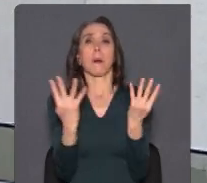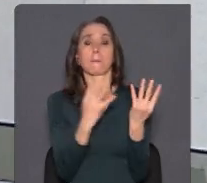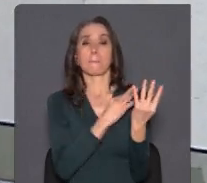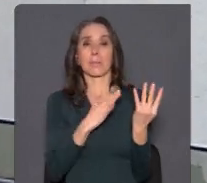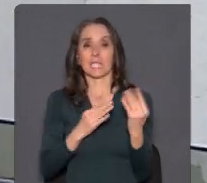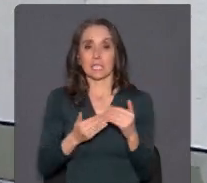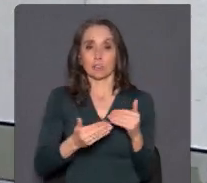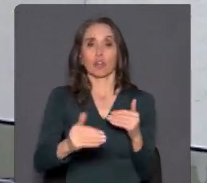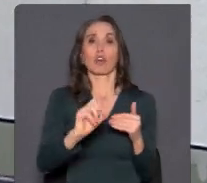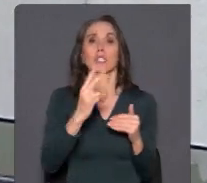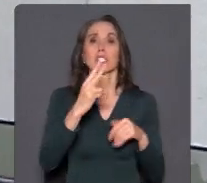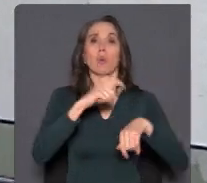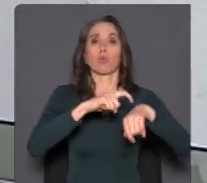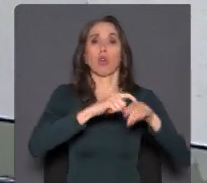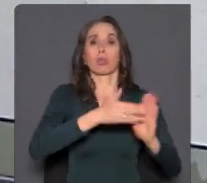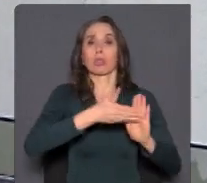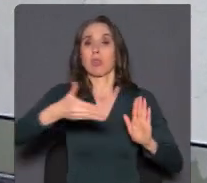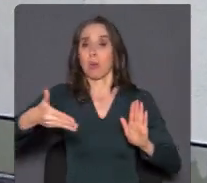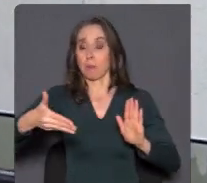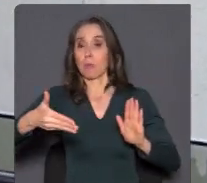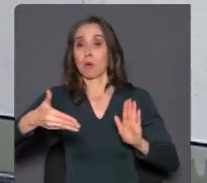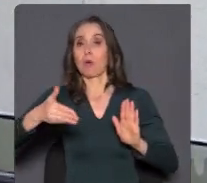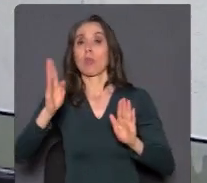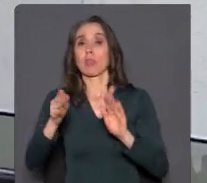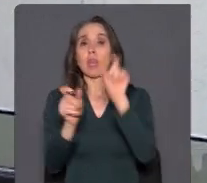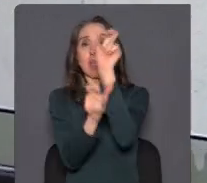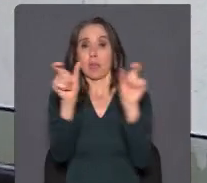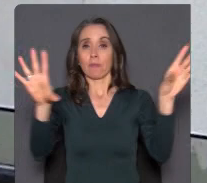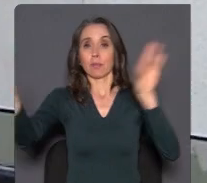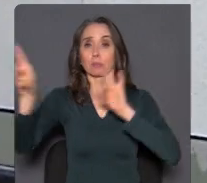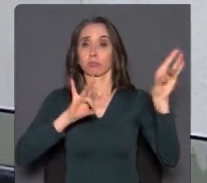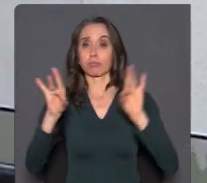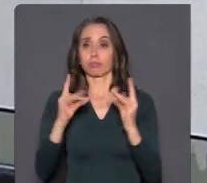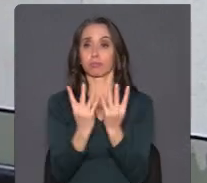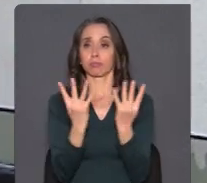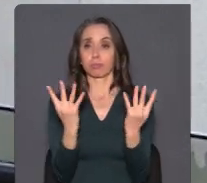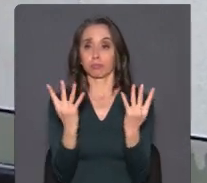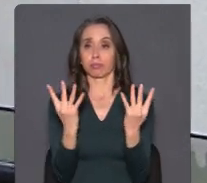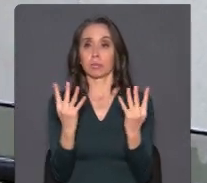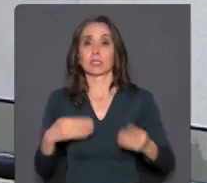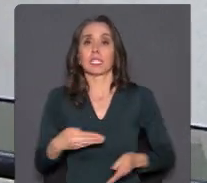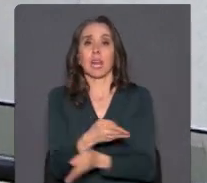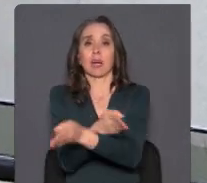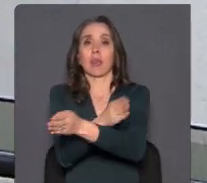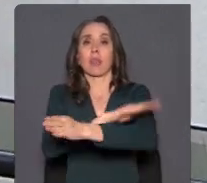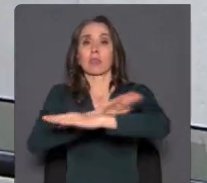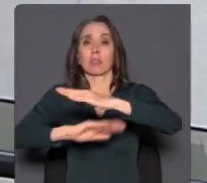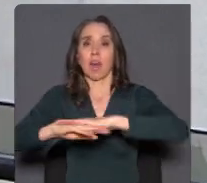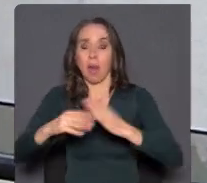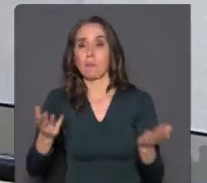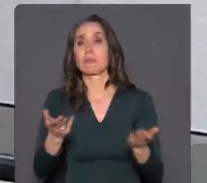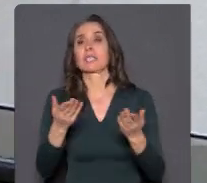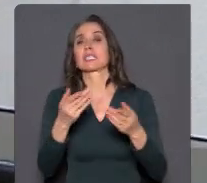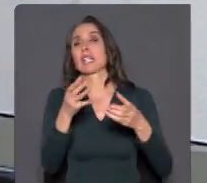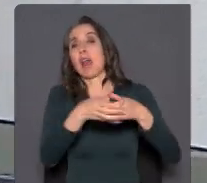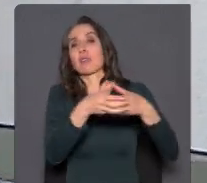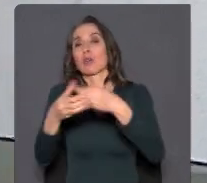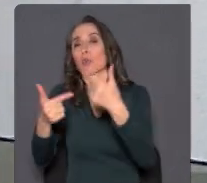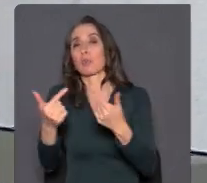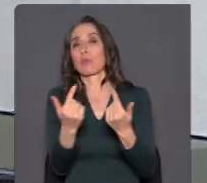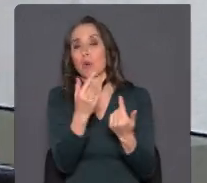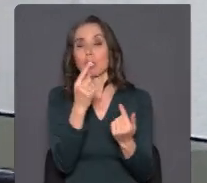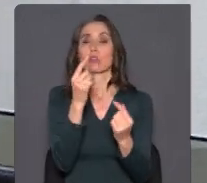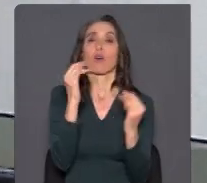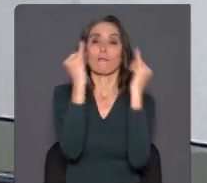segundo periodo tienen que tener, creo yo, una cierta transversalidad, unas características personales que